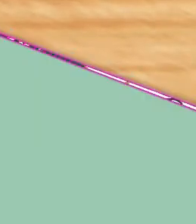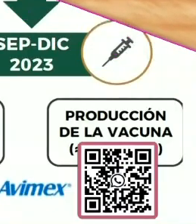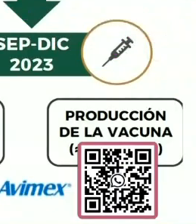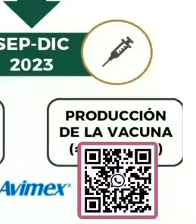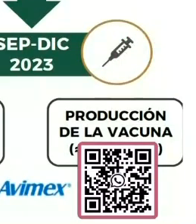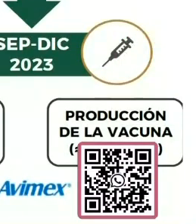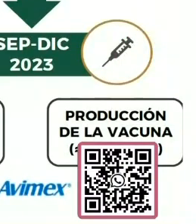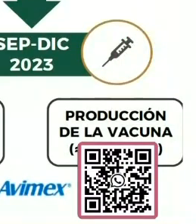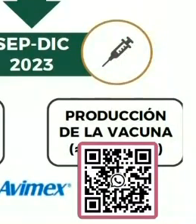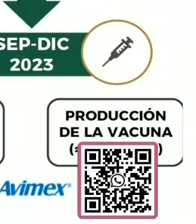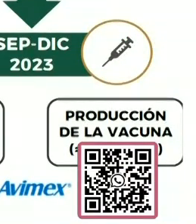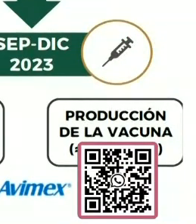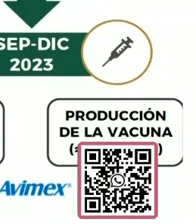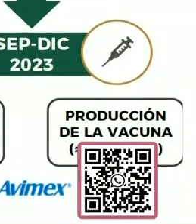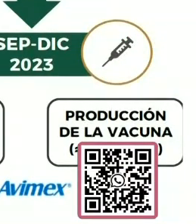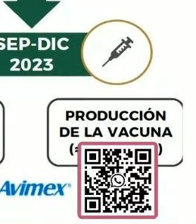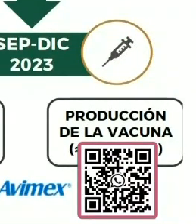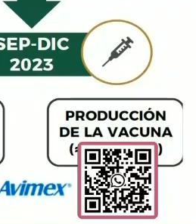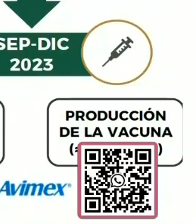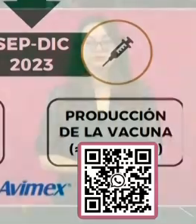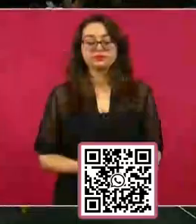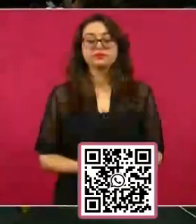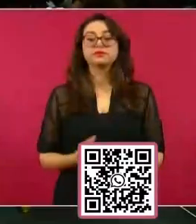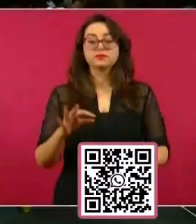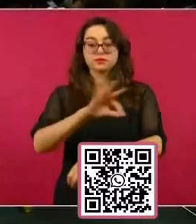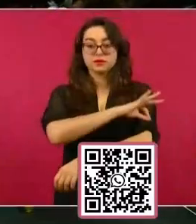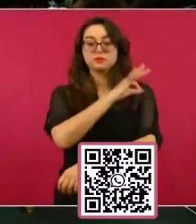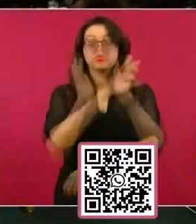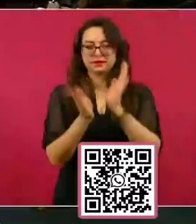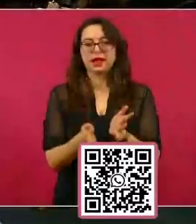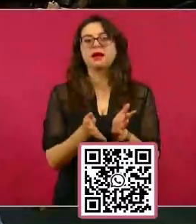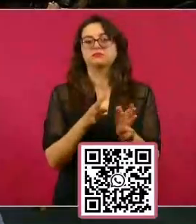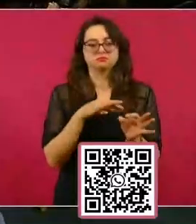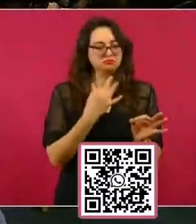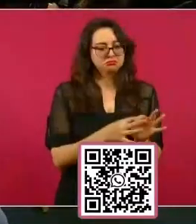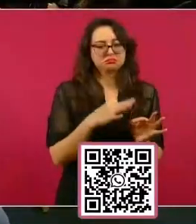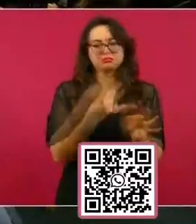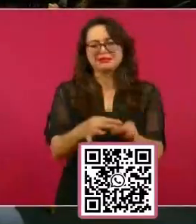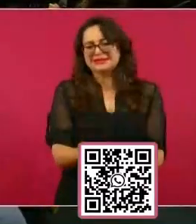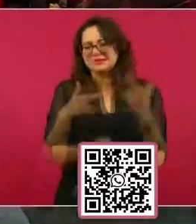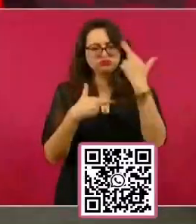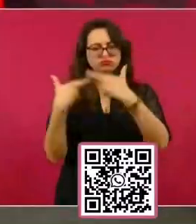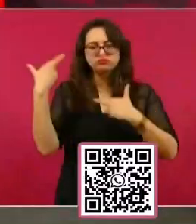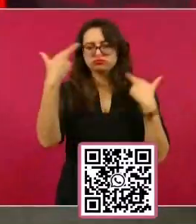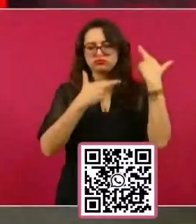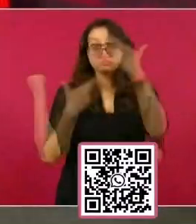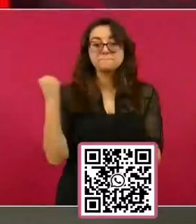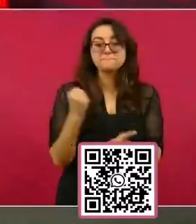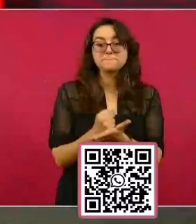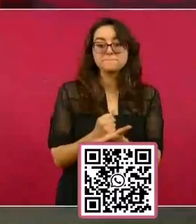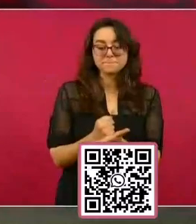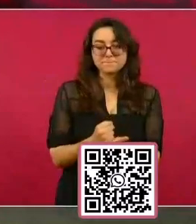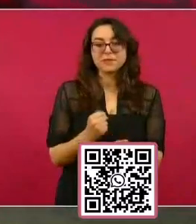Ya tenemos la vacuna Patria, se terminaron las pruebas, resultaron favorables, está en la fase de autorización